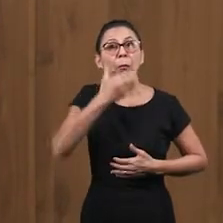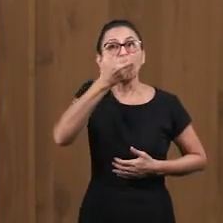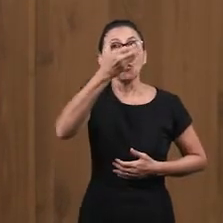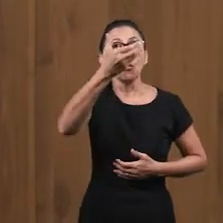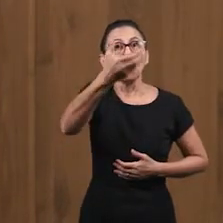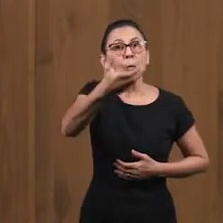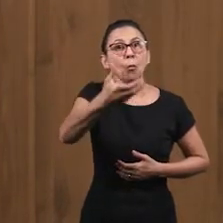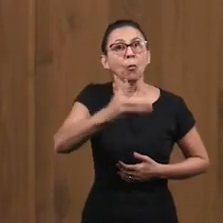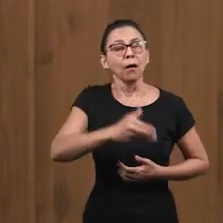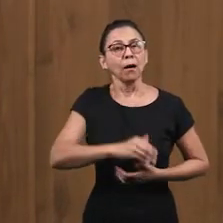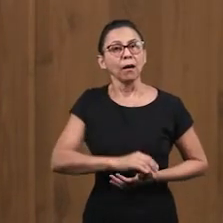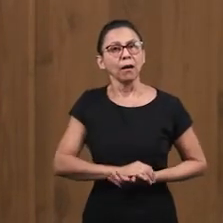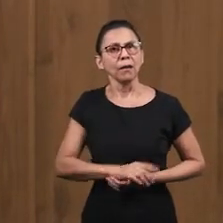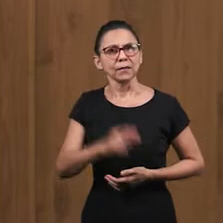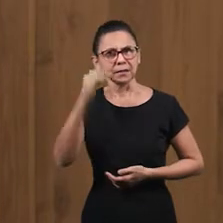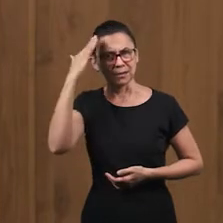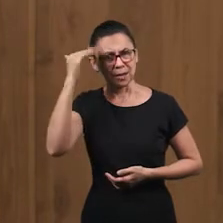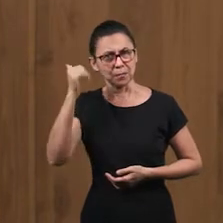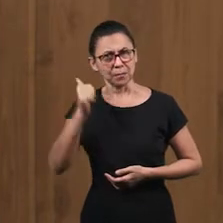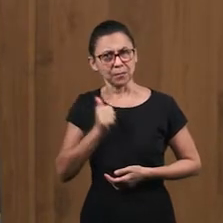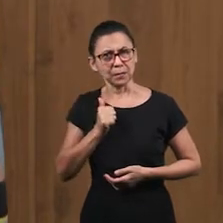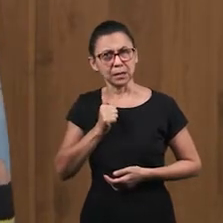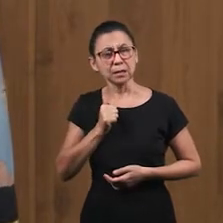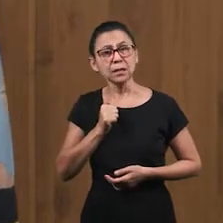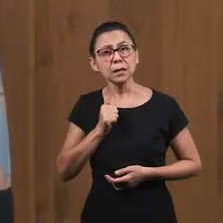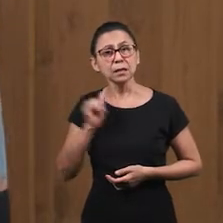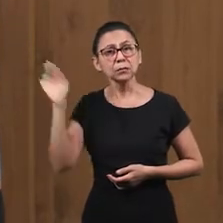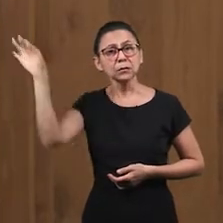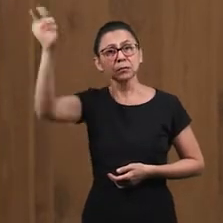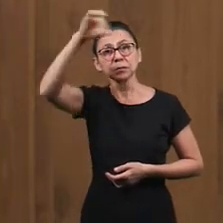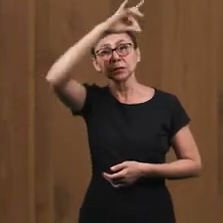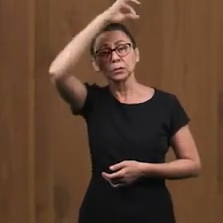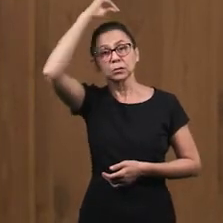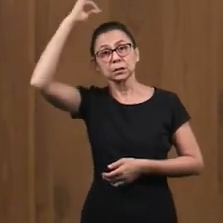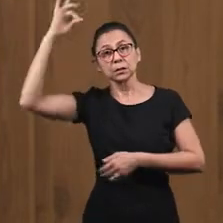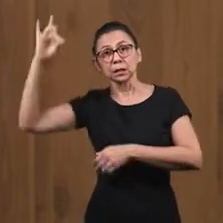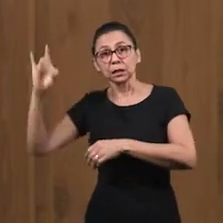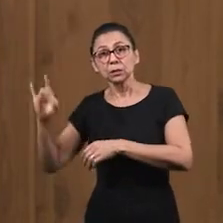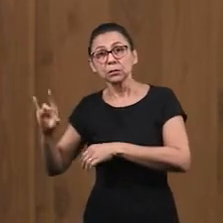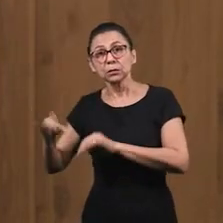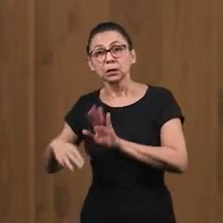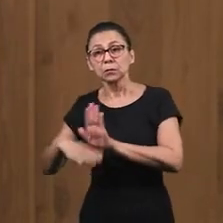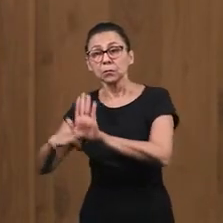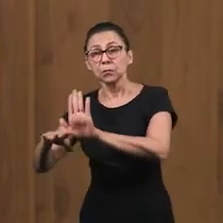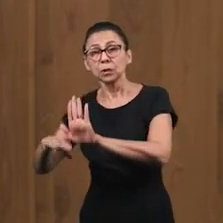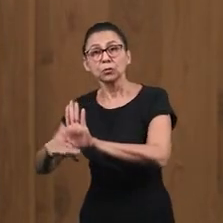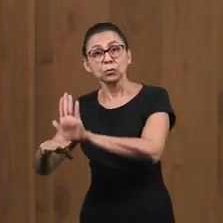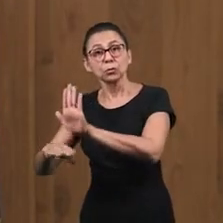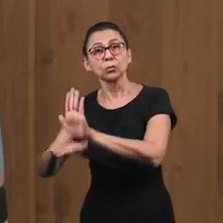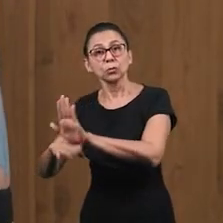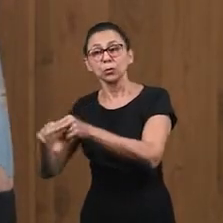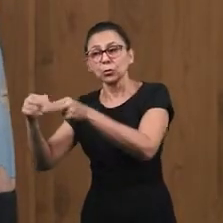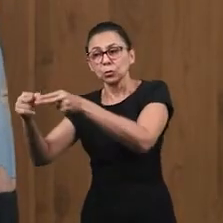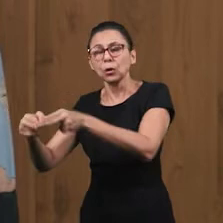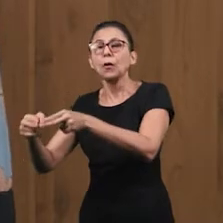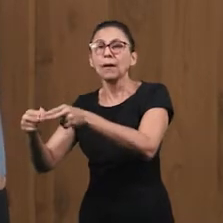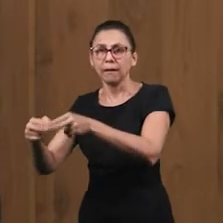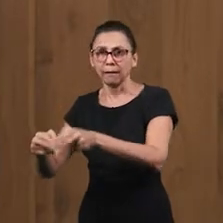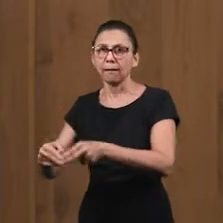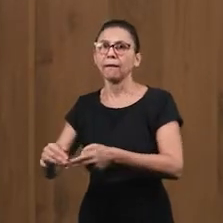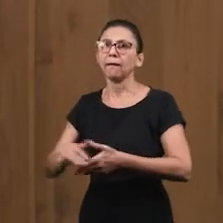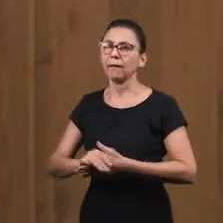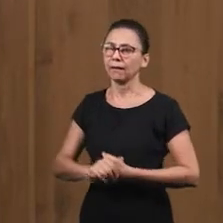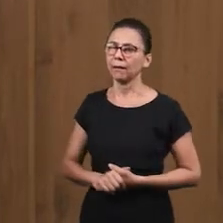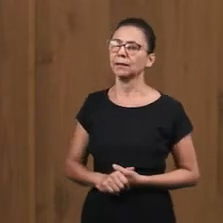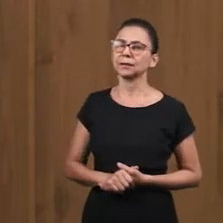esos animales dentro del arca? La Biblia habla que los animales fueron hasta Noé. Y